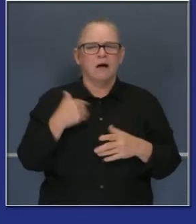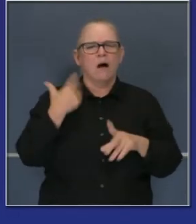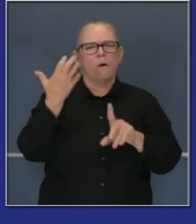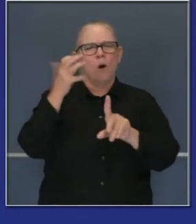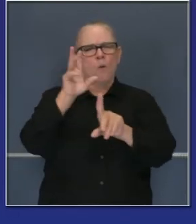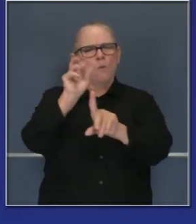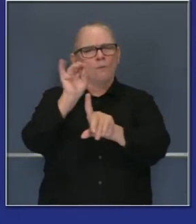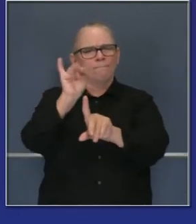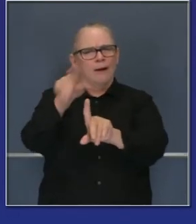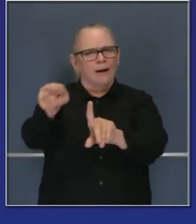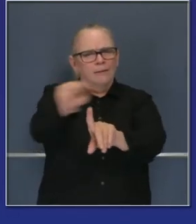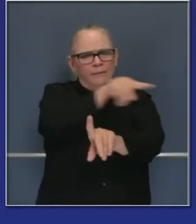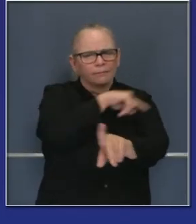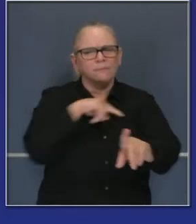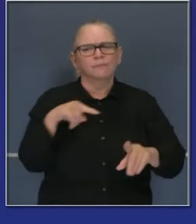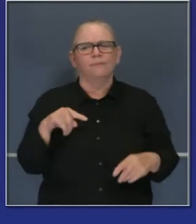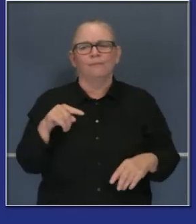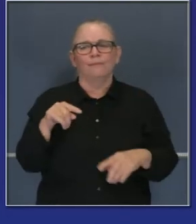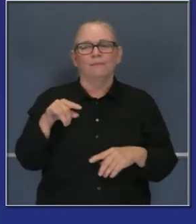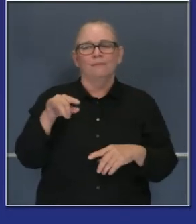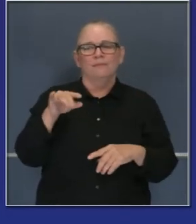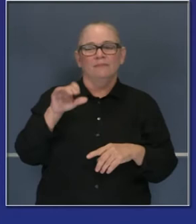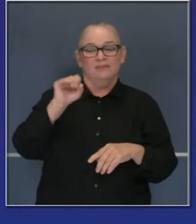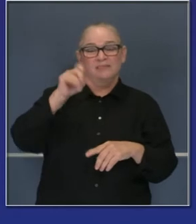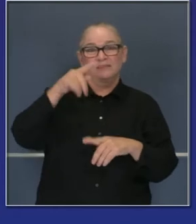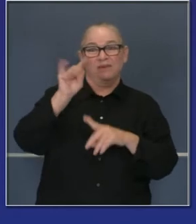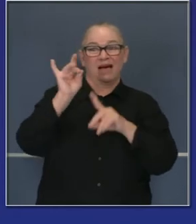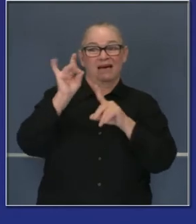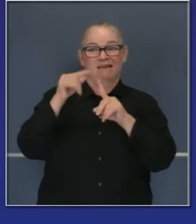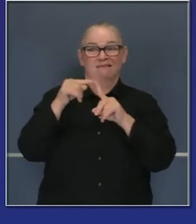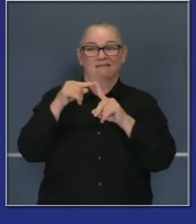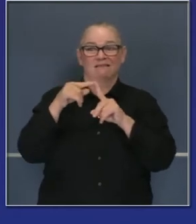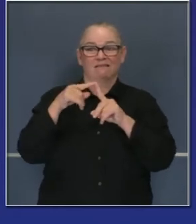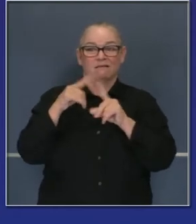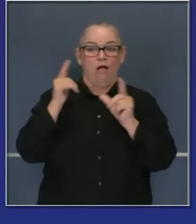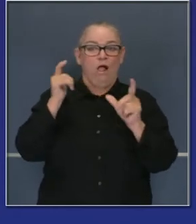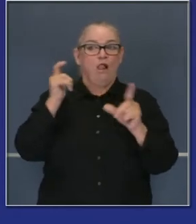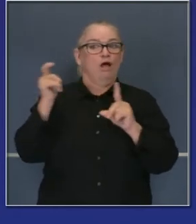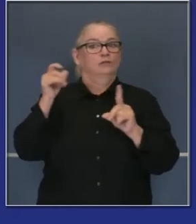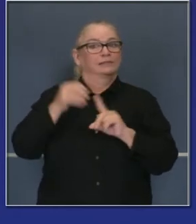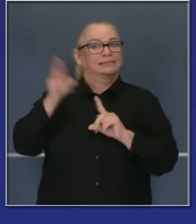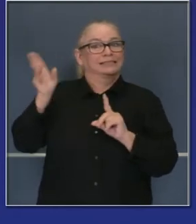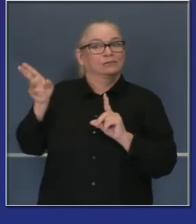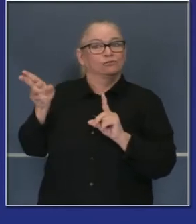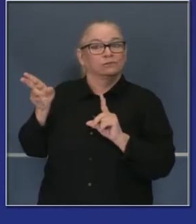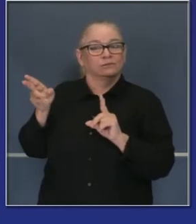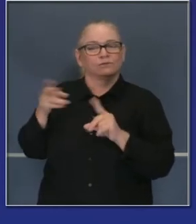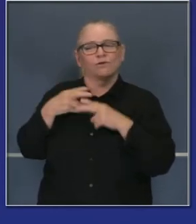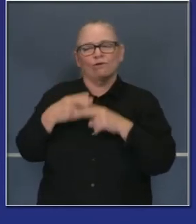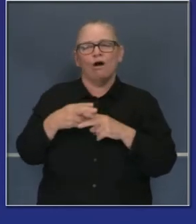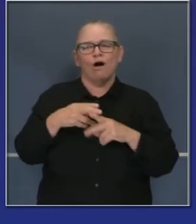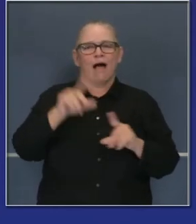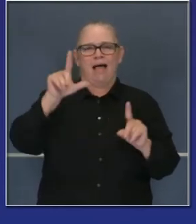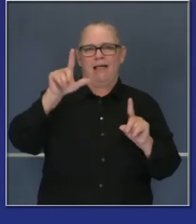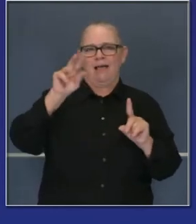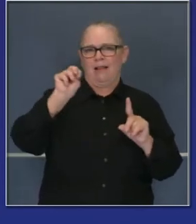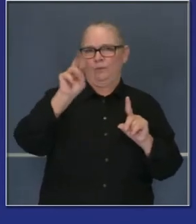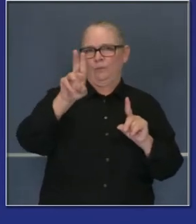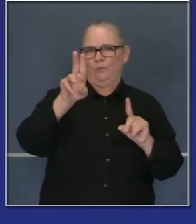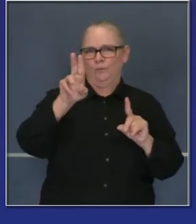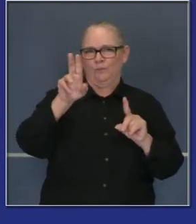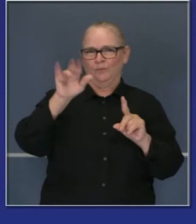recordé hace una semana que el 8 de septiembre uno de los complejos más grandes en la historia del estado ln y